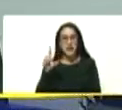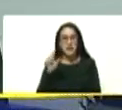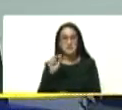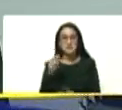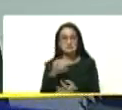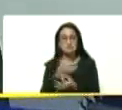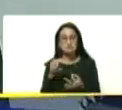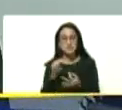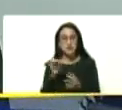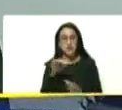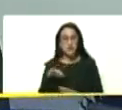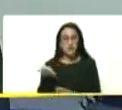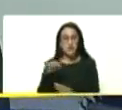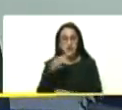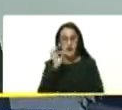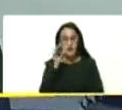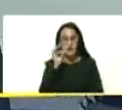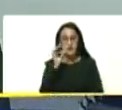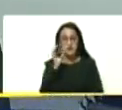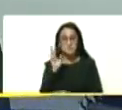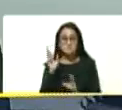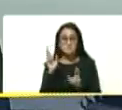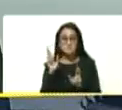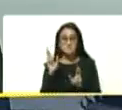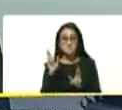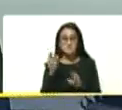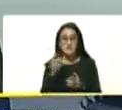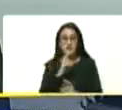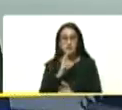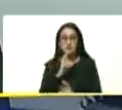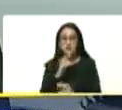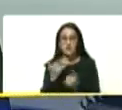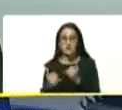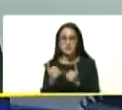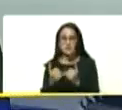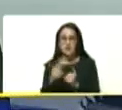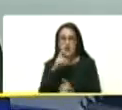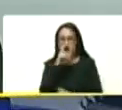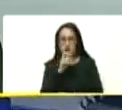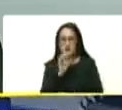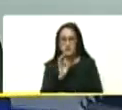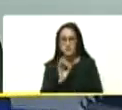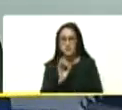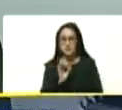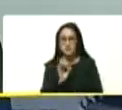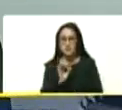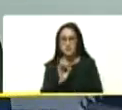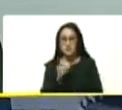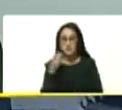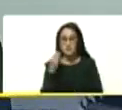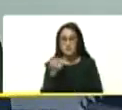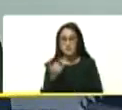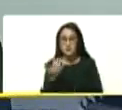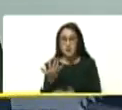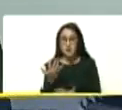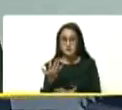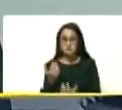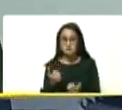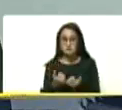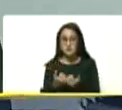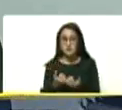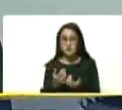de café que, Dios mediante, pues va a estar dando sus resultados a finales de año, y creo que por allí van apuntando también